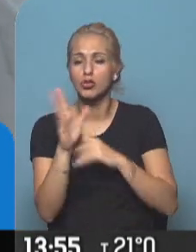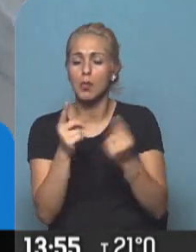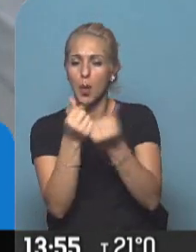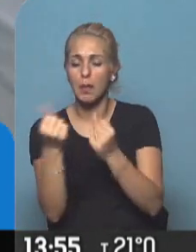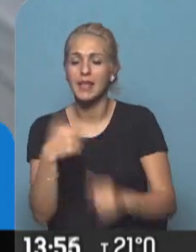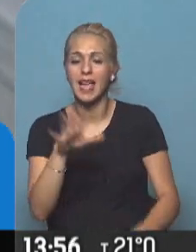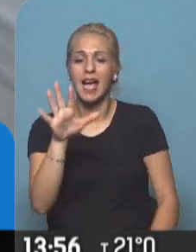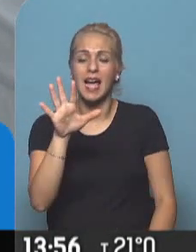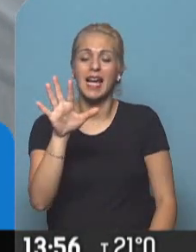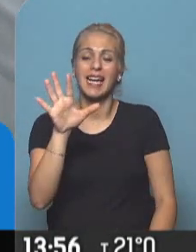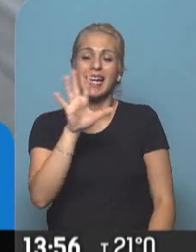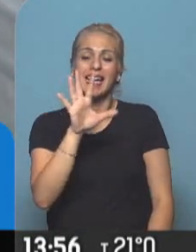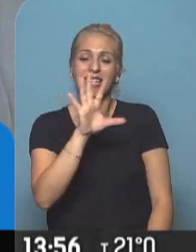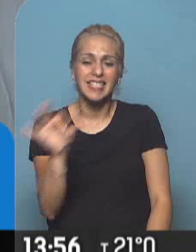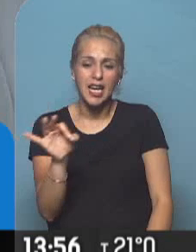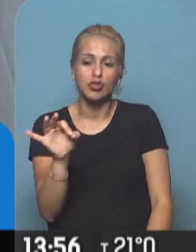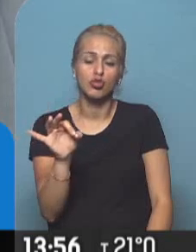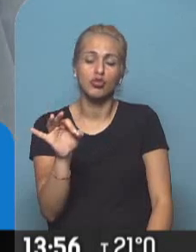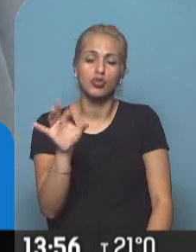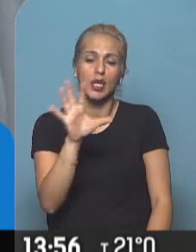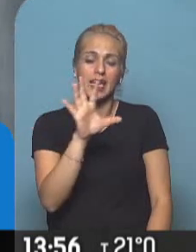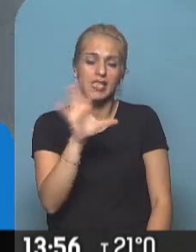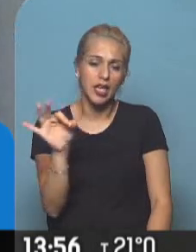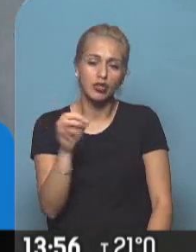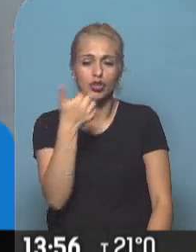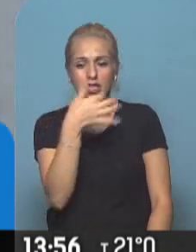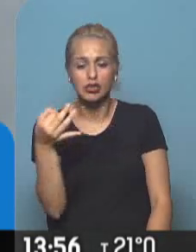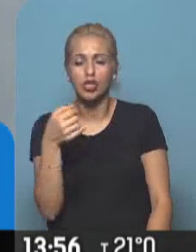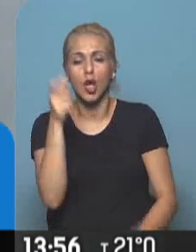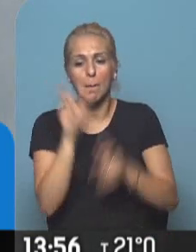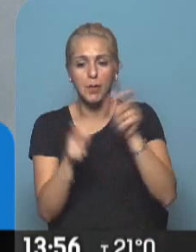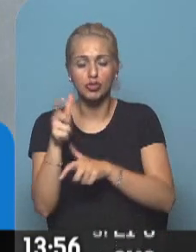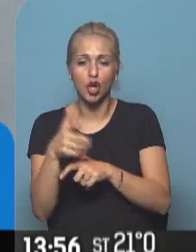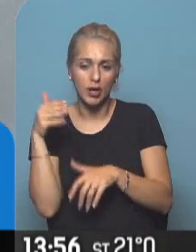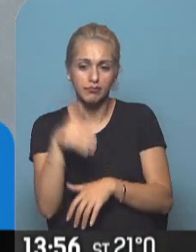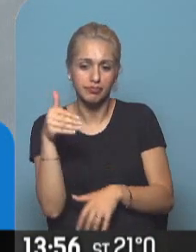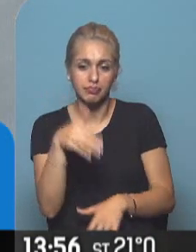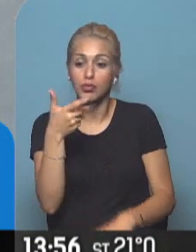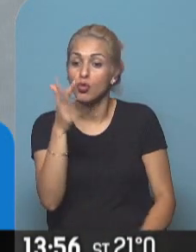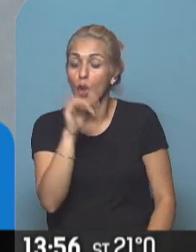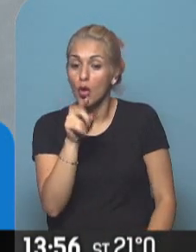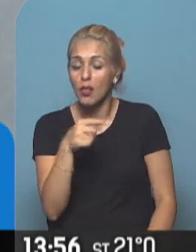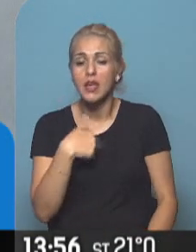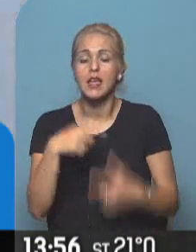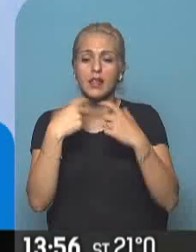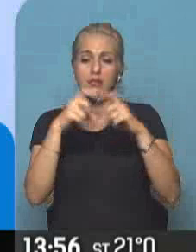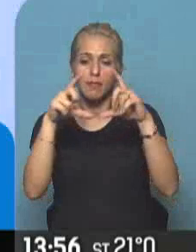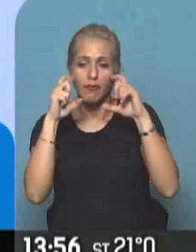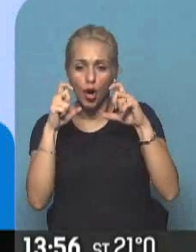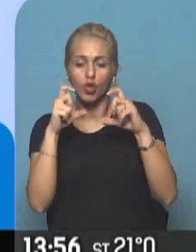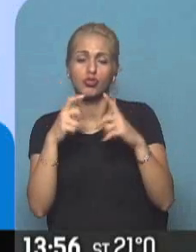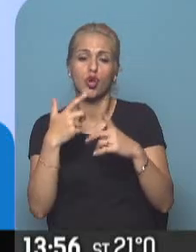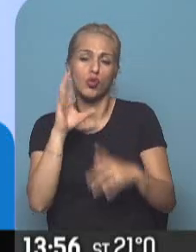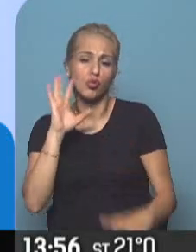550 600 pacientes diarios hacemos al 90 por ciento una grafía panorámica que nos